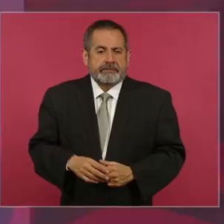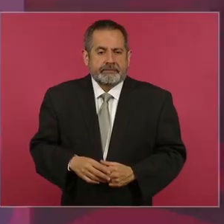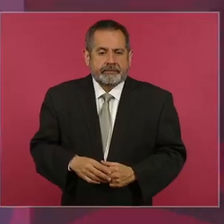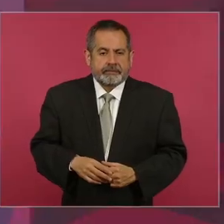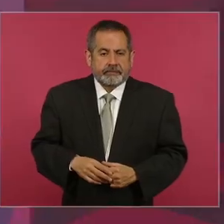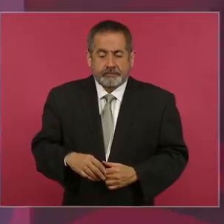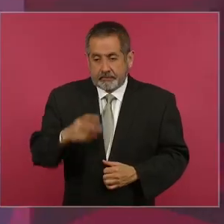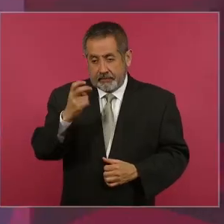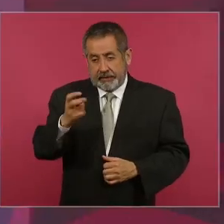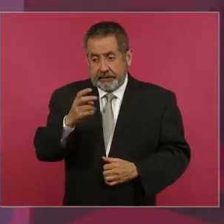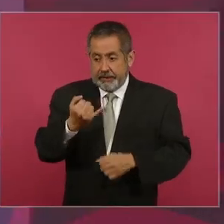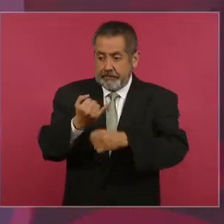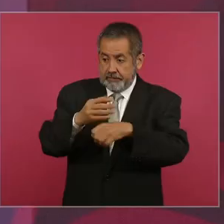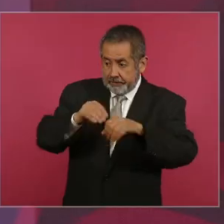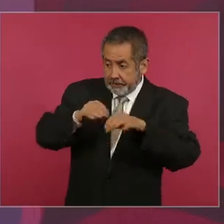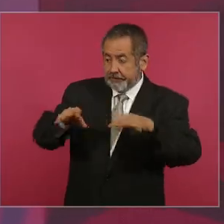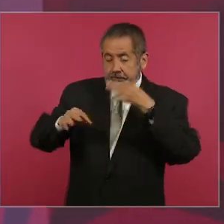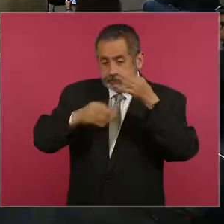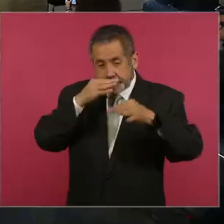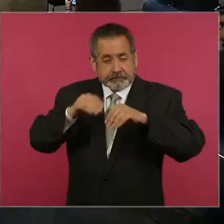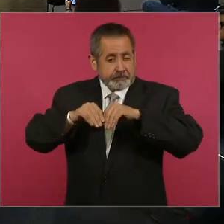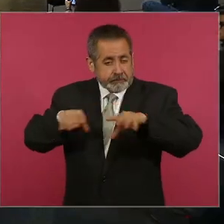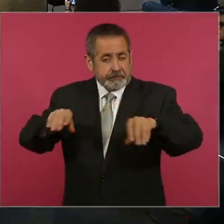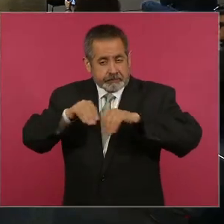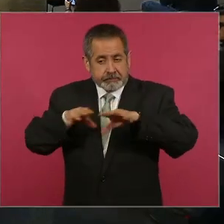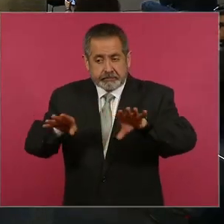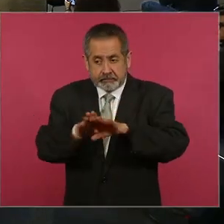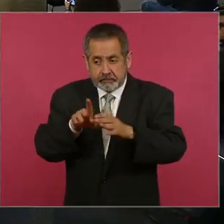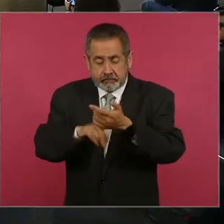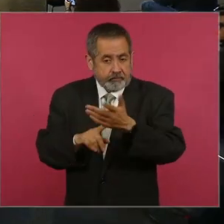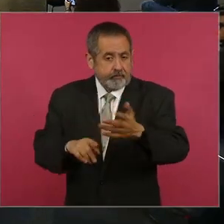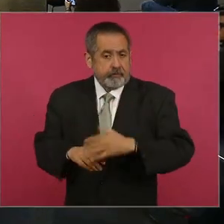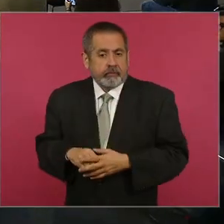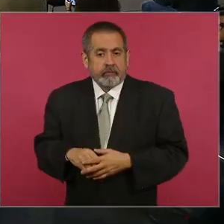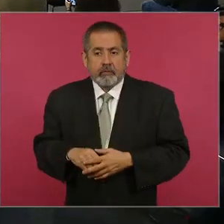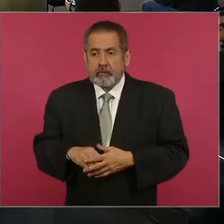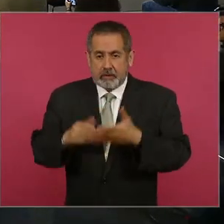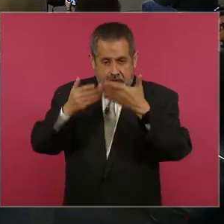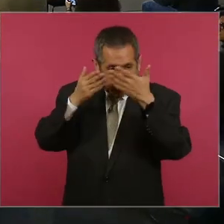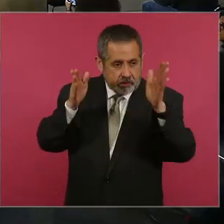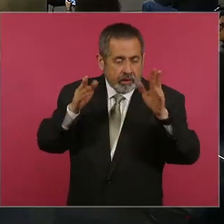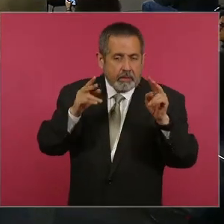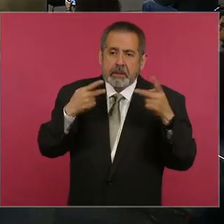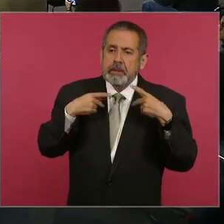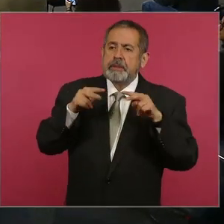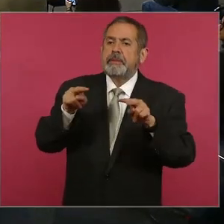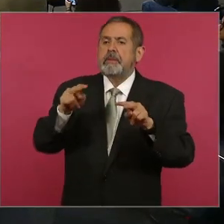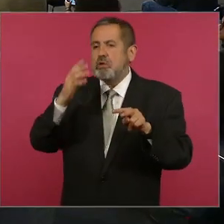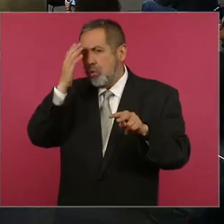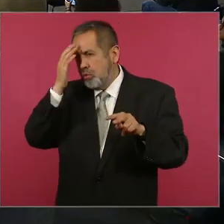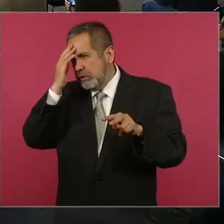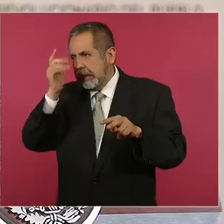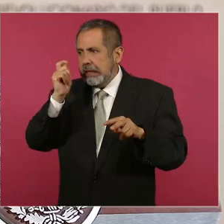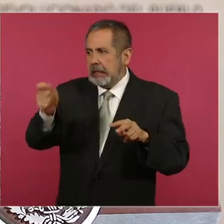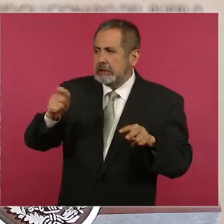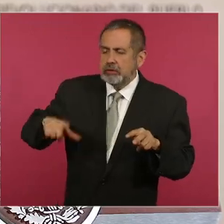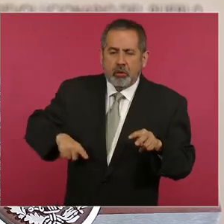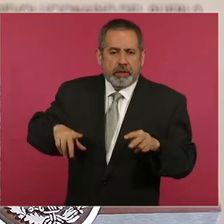Entonces, si se da información, si la vida pública se hace cada vez más pública,